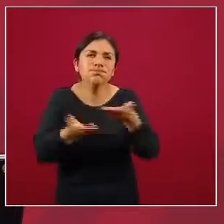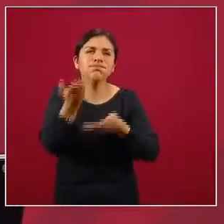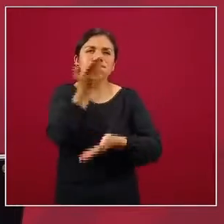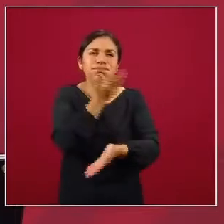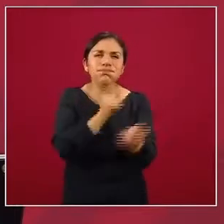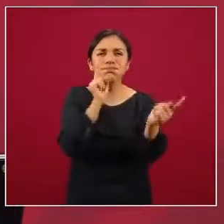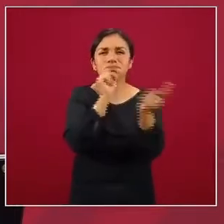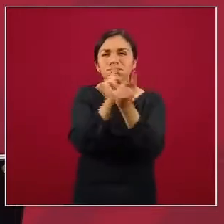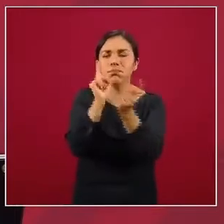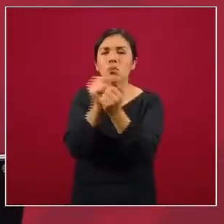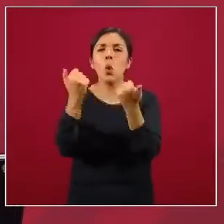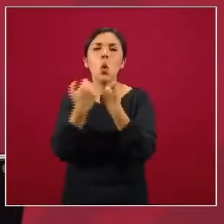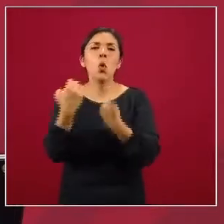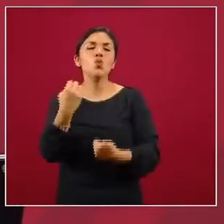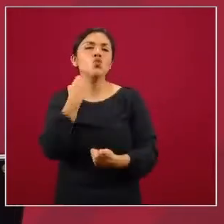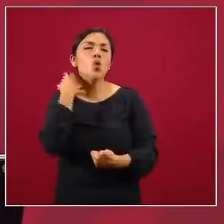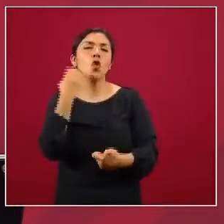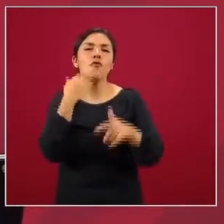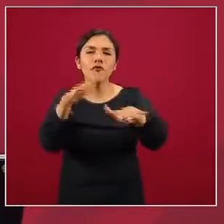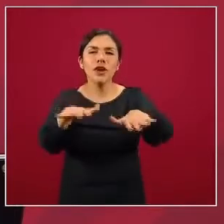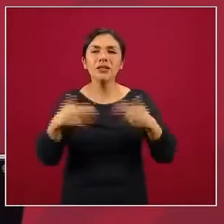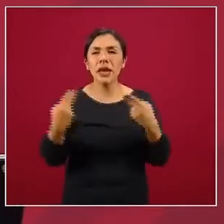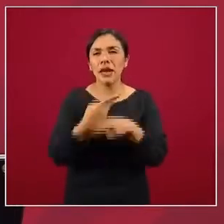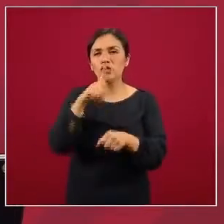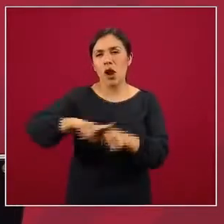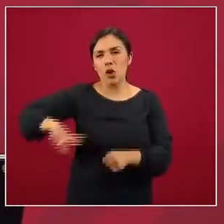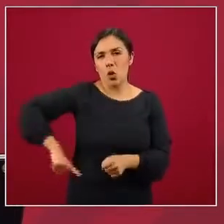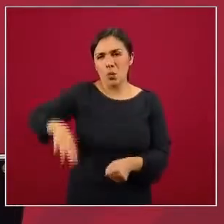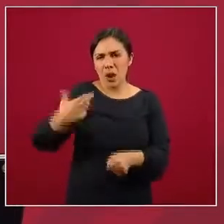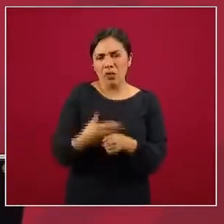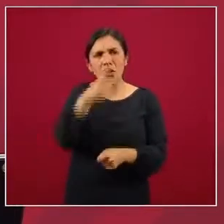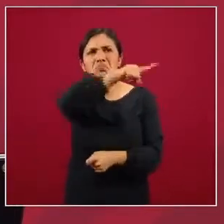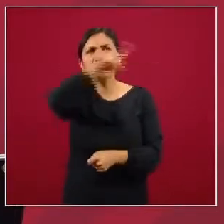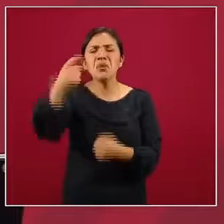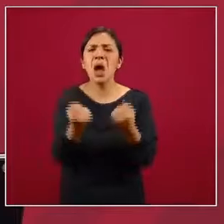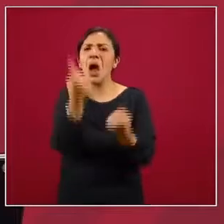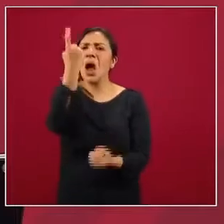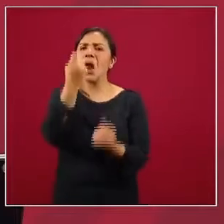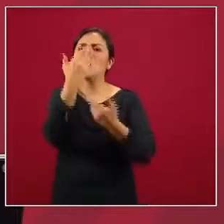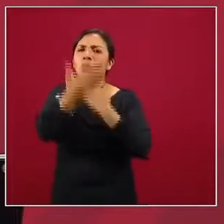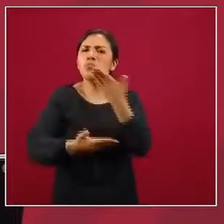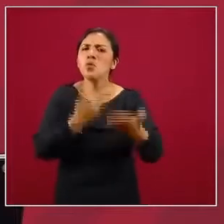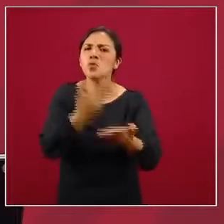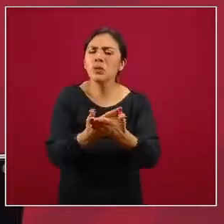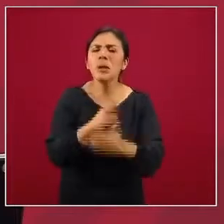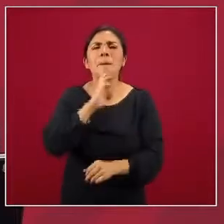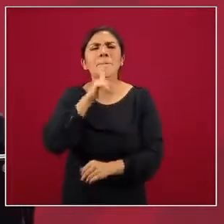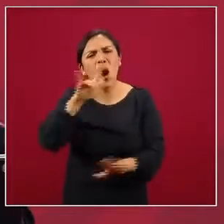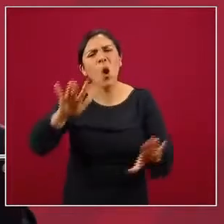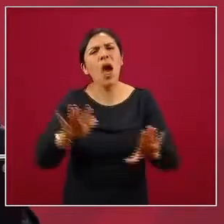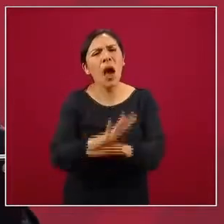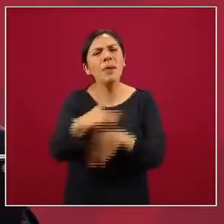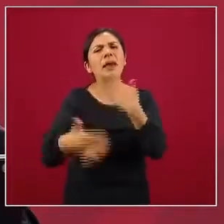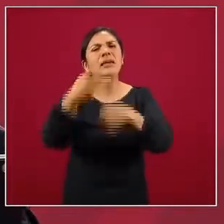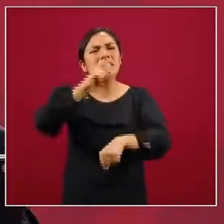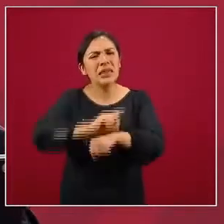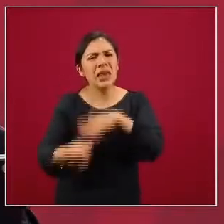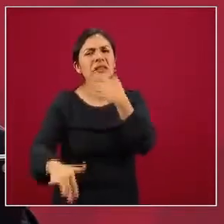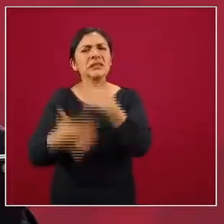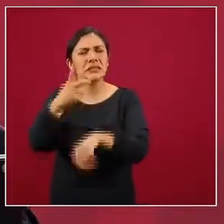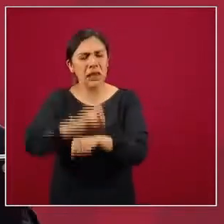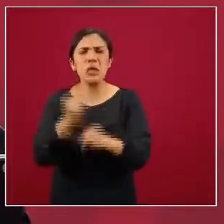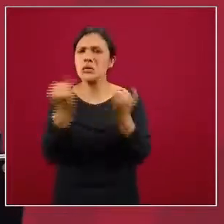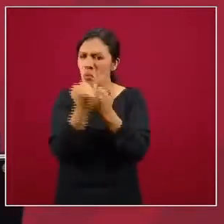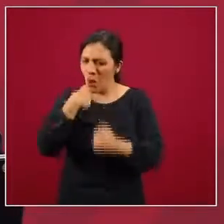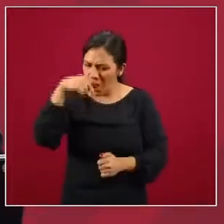con la Conferencia Nacional de Gobernadores, hubo propuestas de que fuera quincenal. Eso también ya lo habíamos